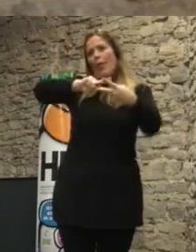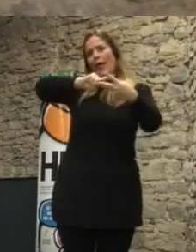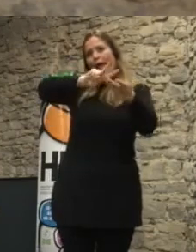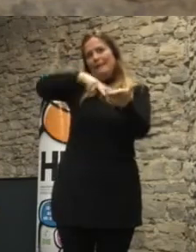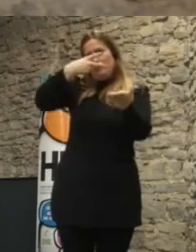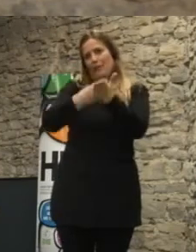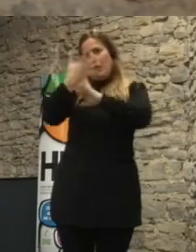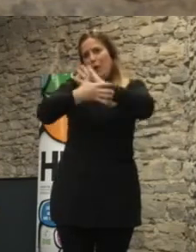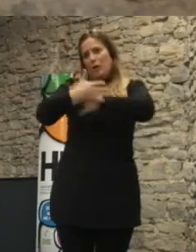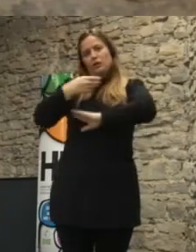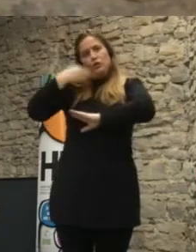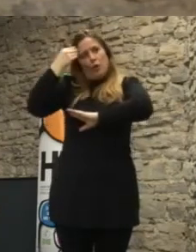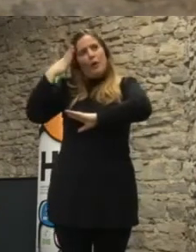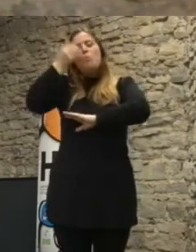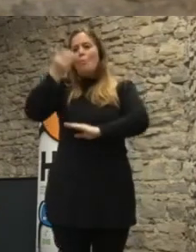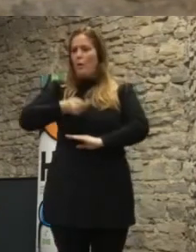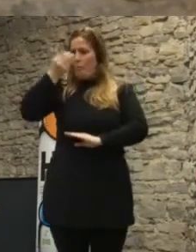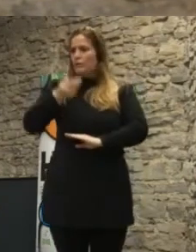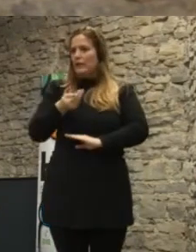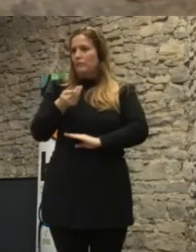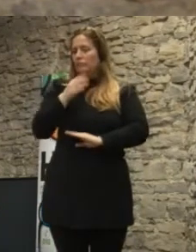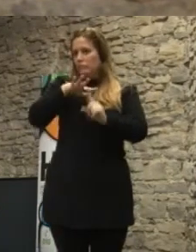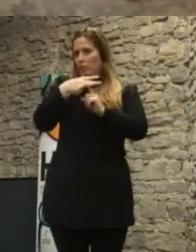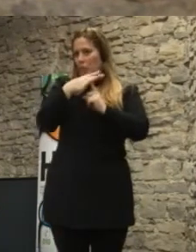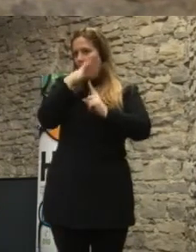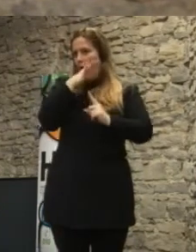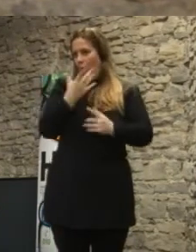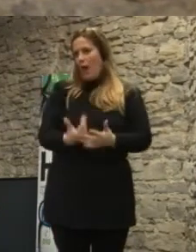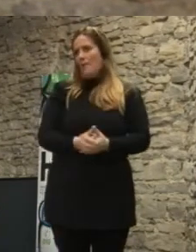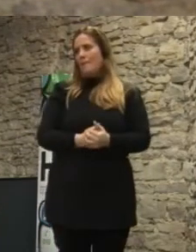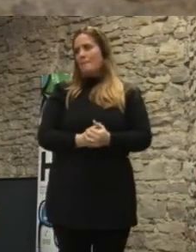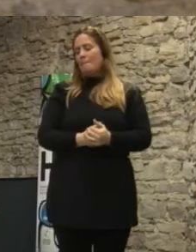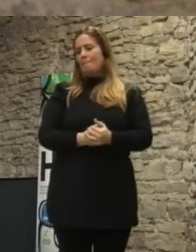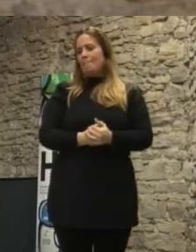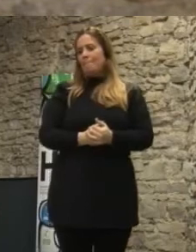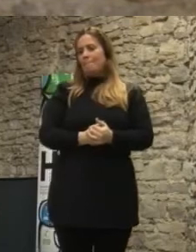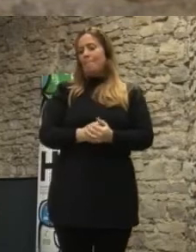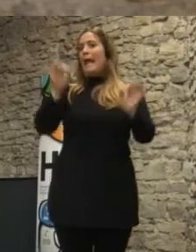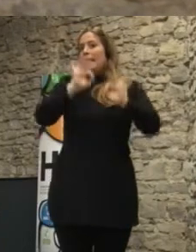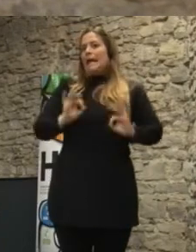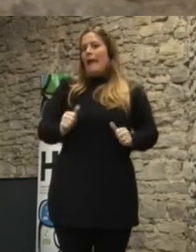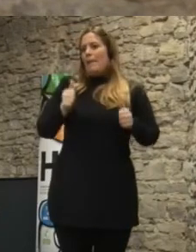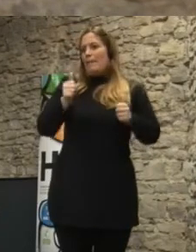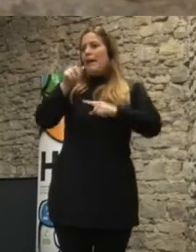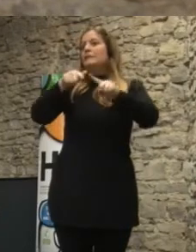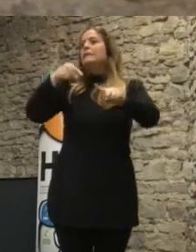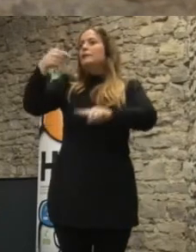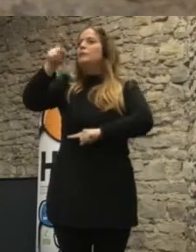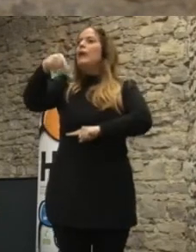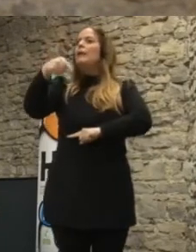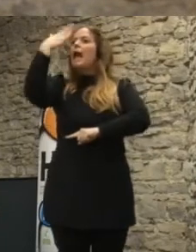que creo que es muy, muy importante también en este caso. Y, Y nada más, y luego recordaros también